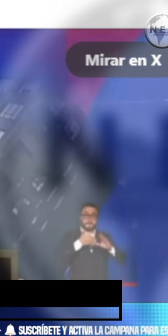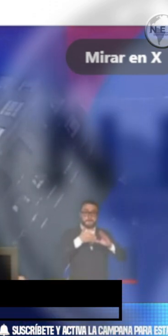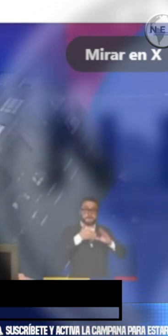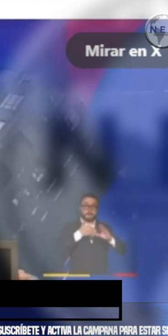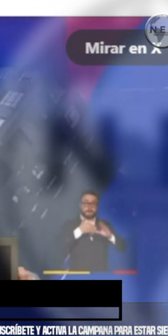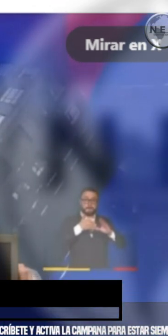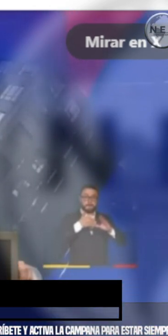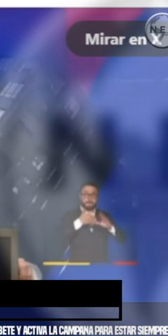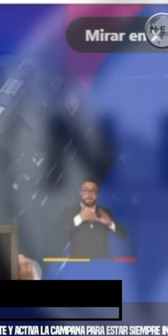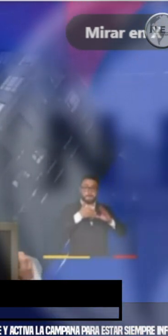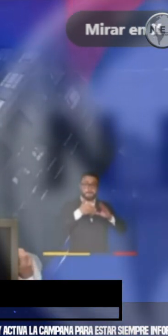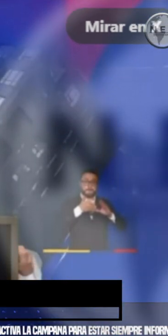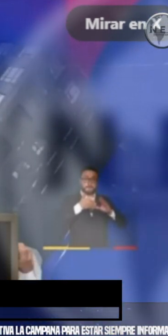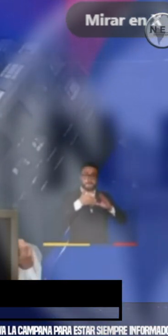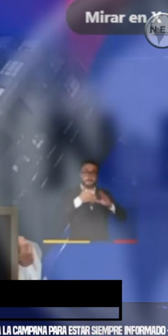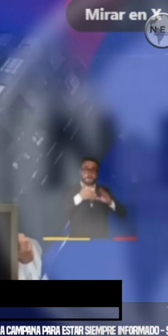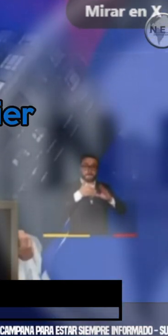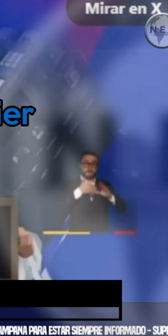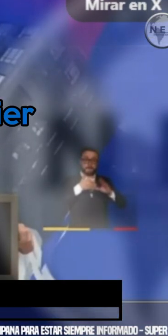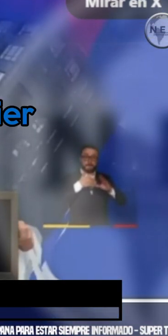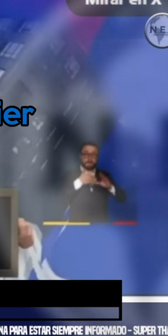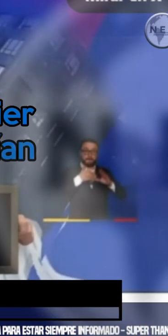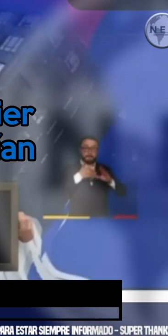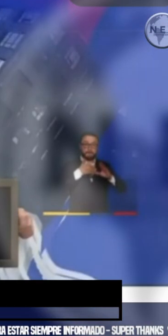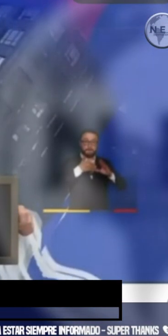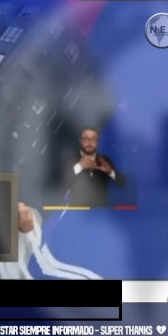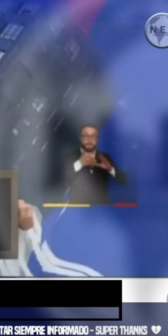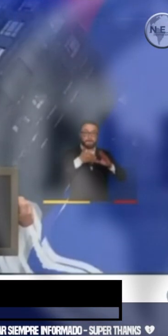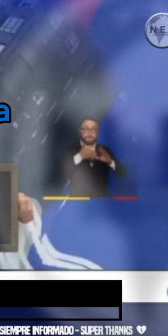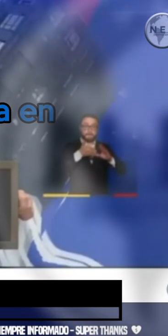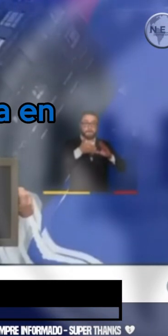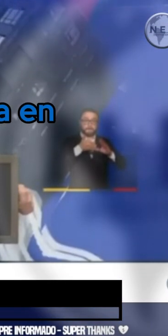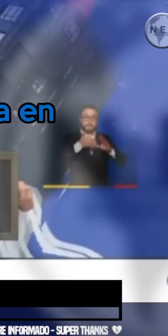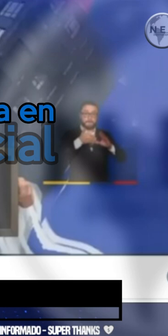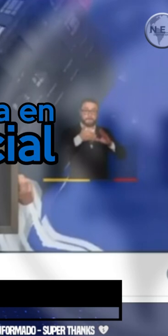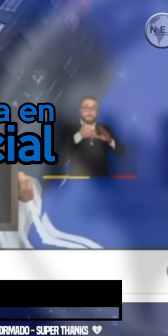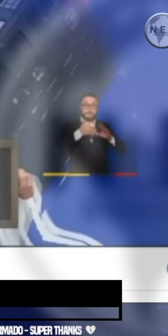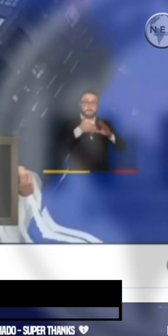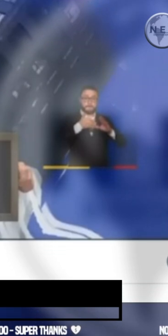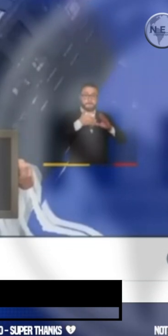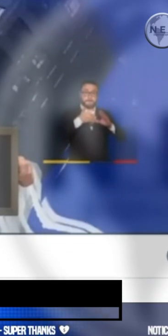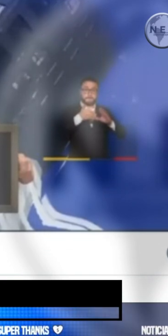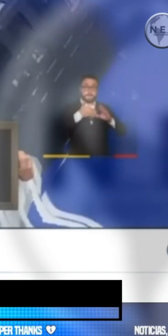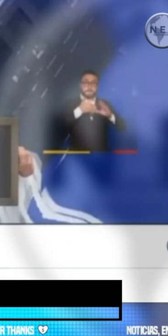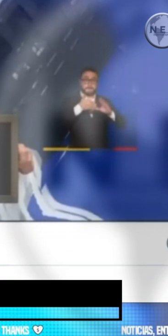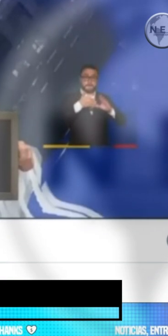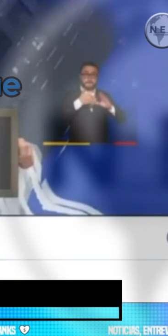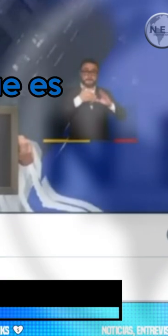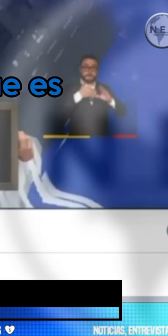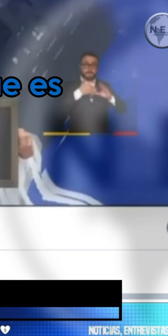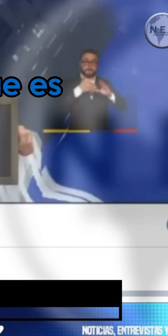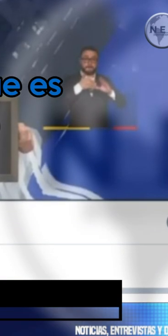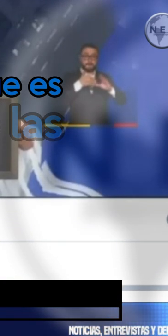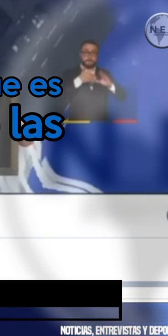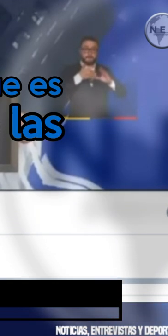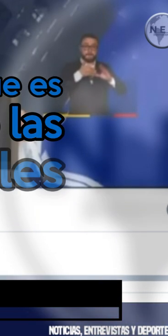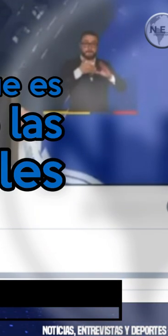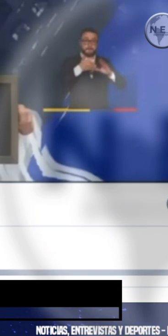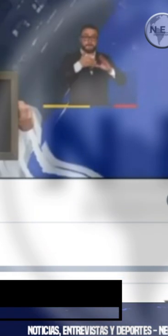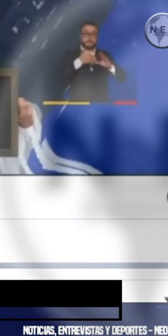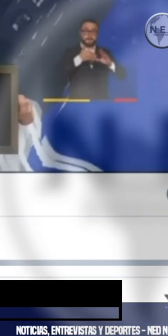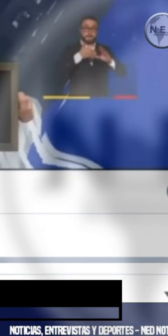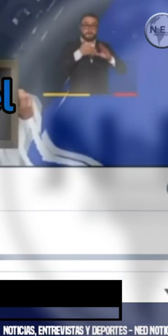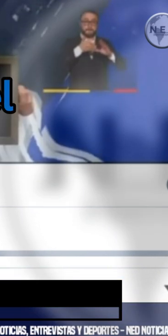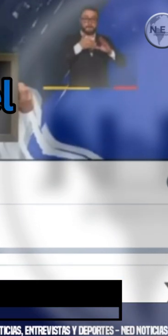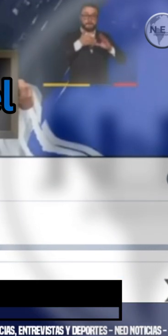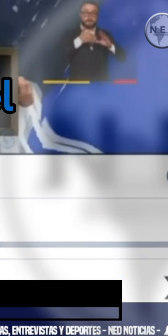nazi, en referencia a Elon Musk, y que en cualquier momento podrían cerrarle su cuenta en esa red social. Además, agregó que es precursor de las redes